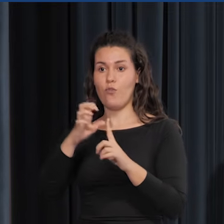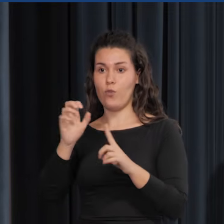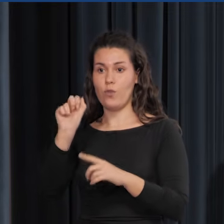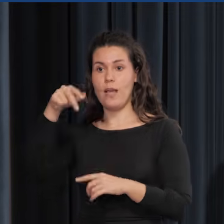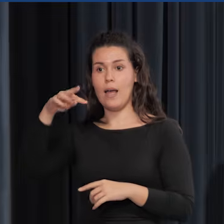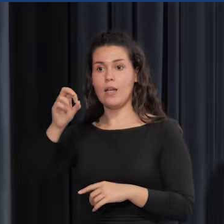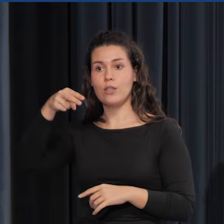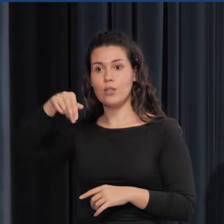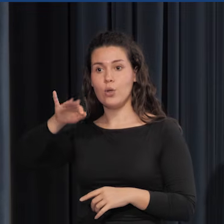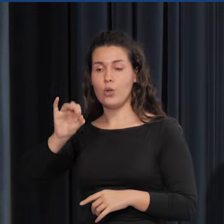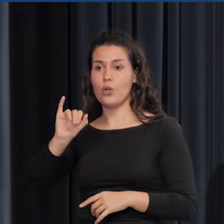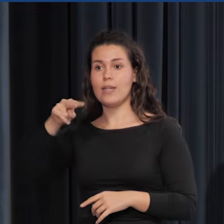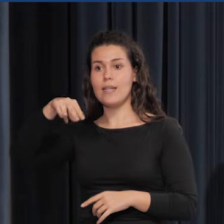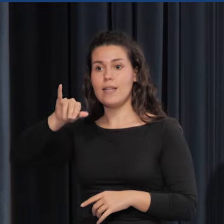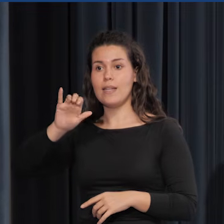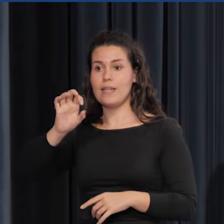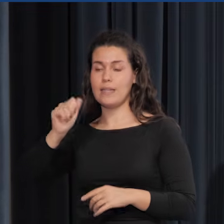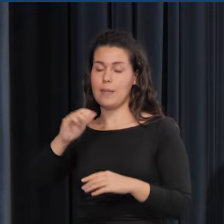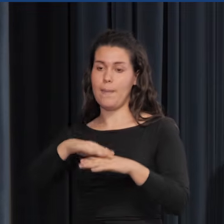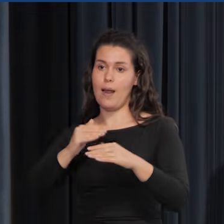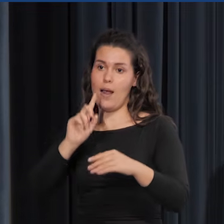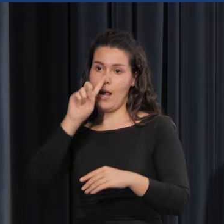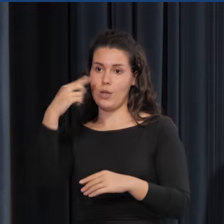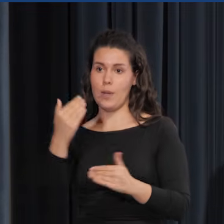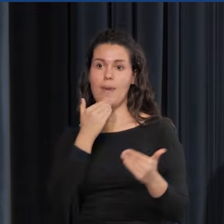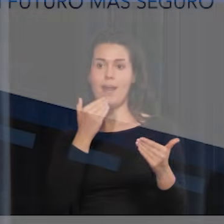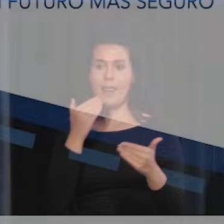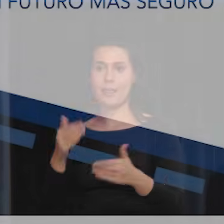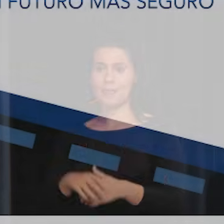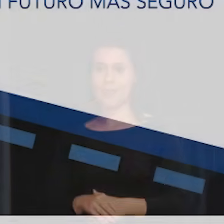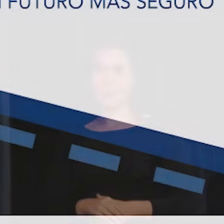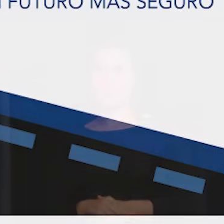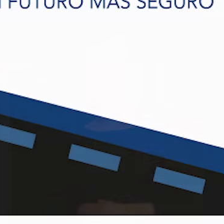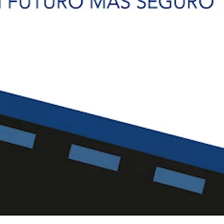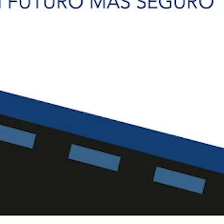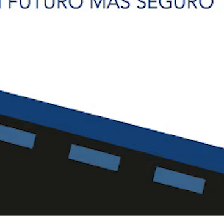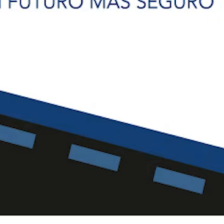para el año que viene. Gracias. Muchas gracias. Gracias a ti, Belén.